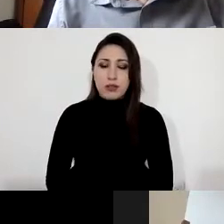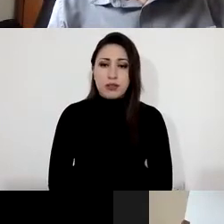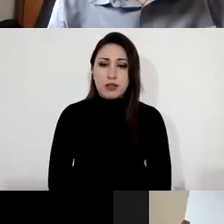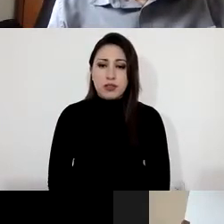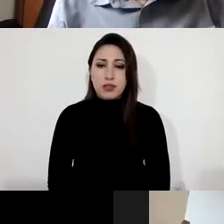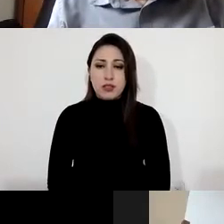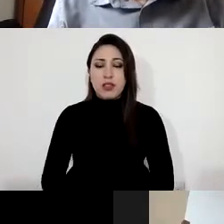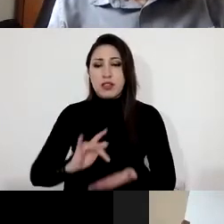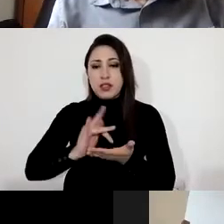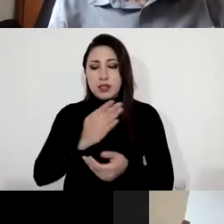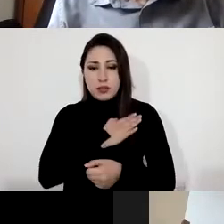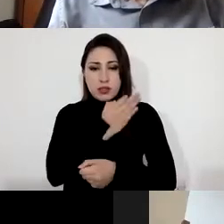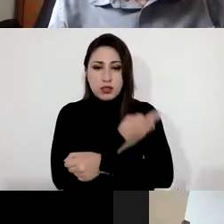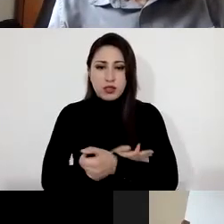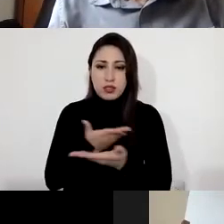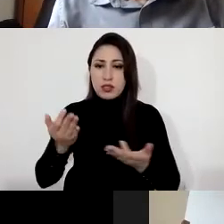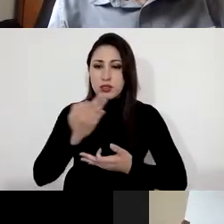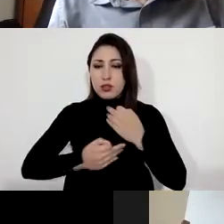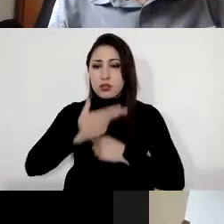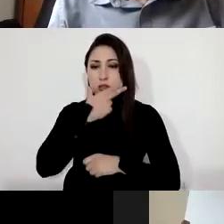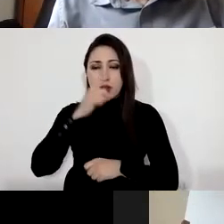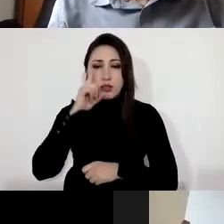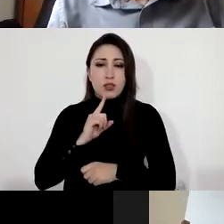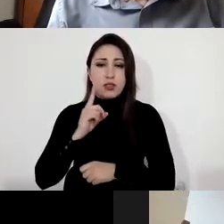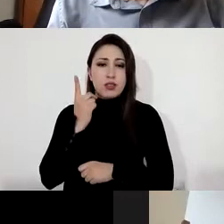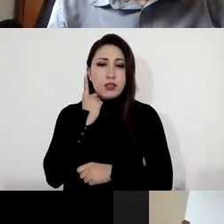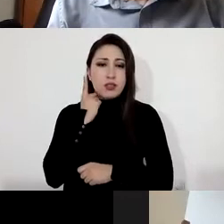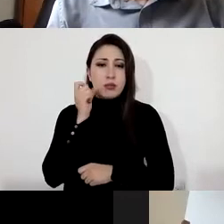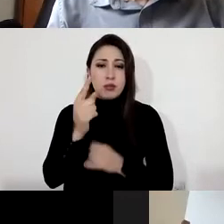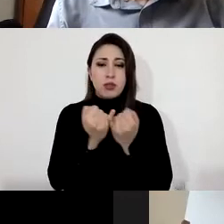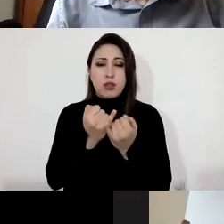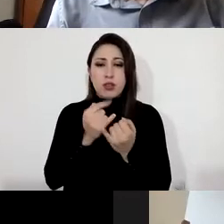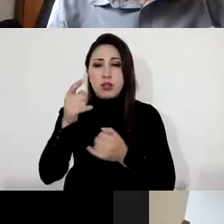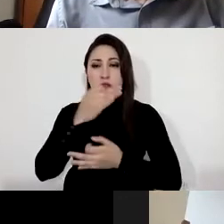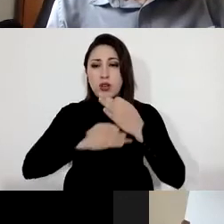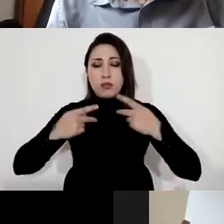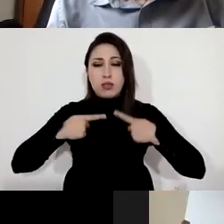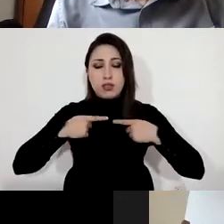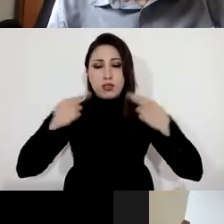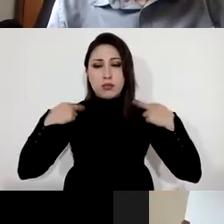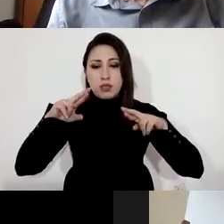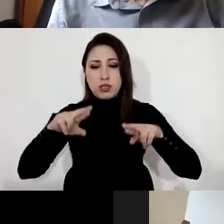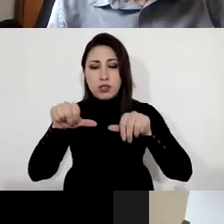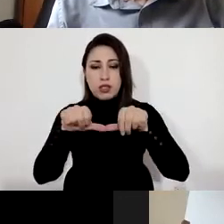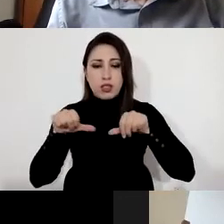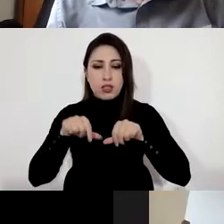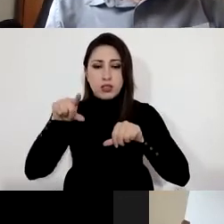Gracias, buenas tardes, diputadas, diputados, señor Contralor, todas las personalidades que nos hacen favor de acompañar, muy